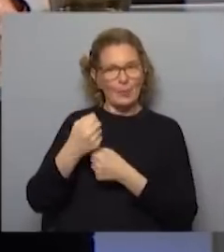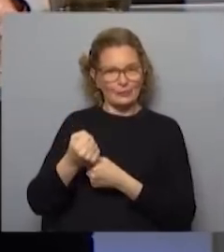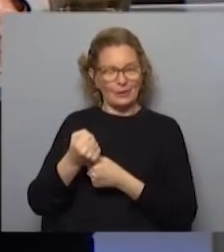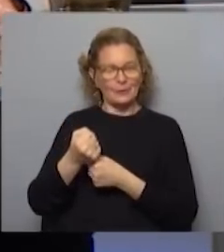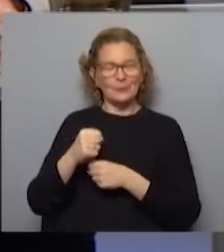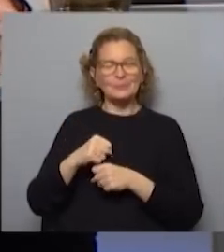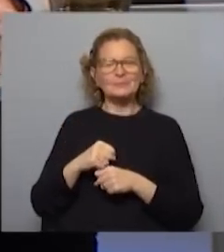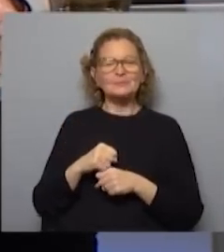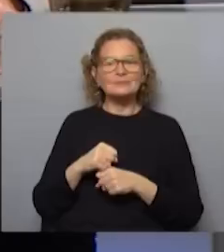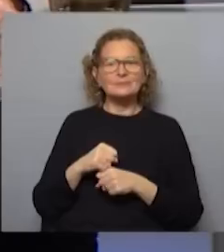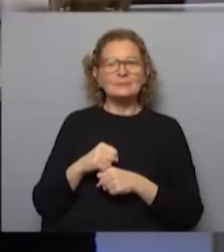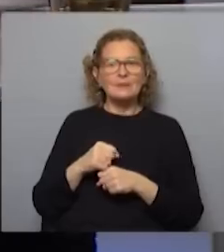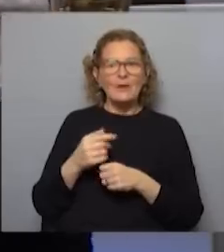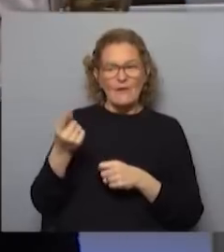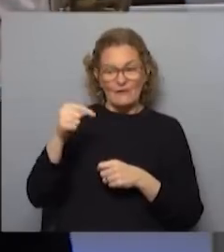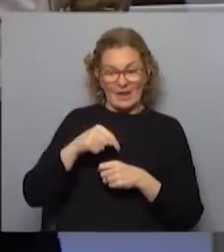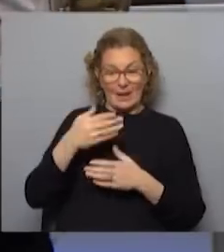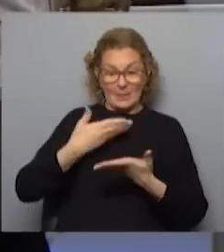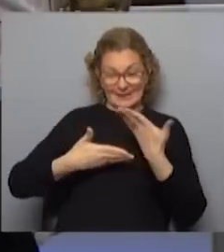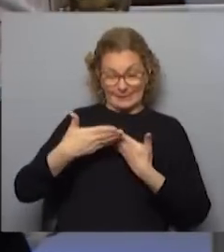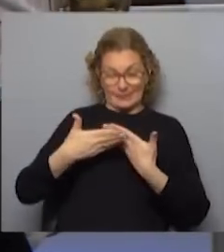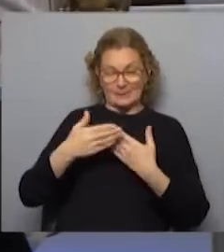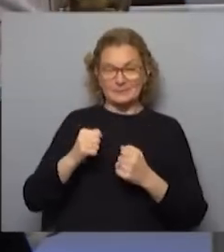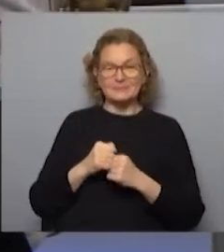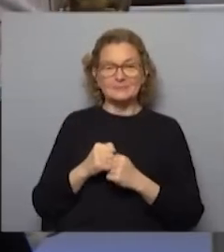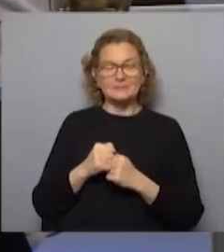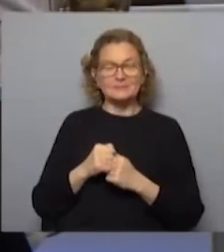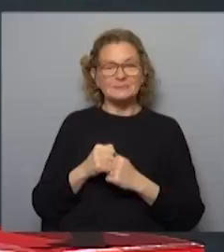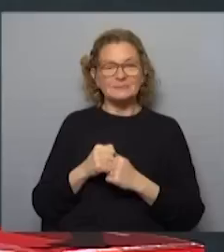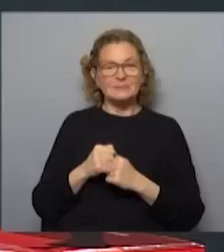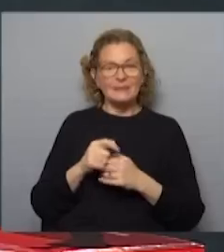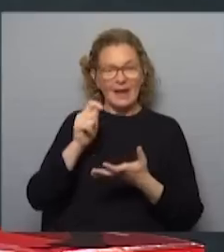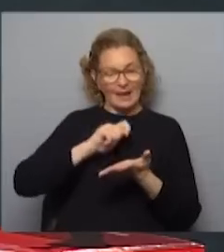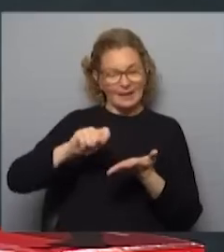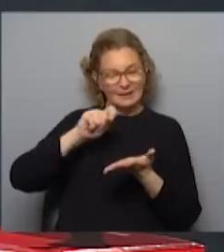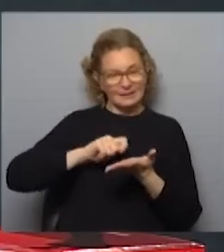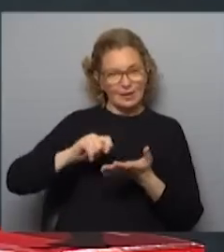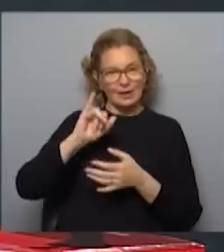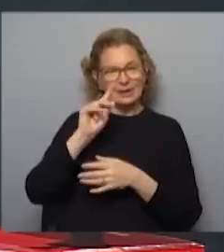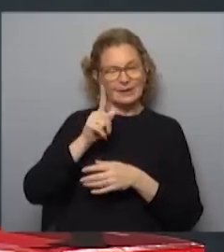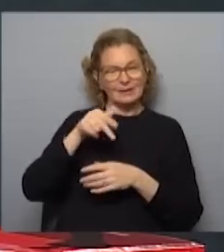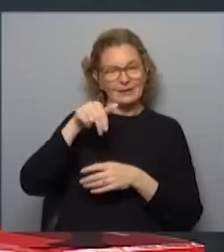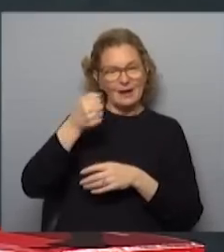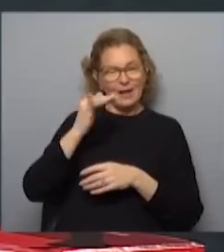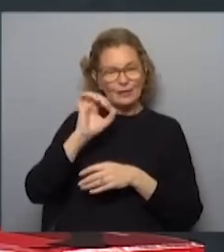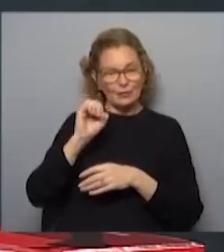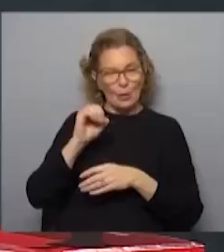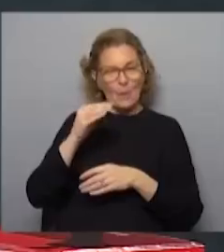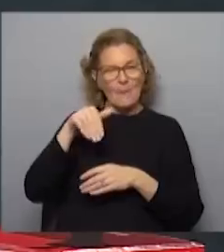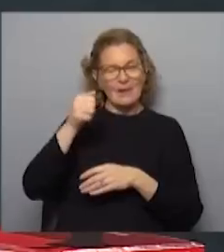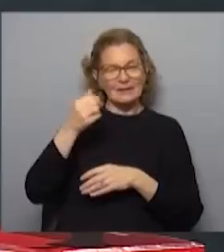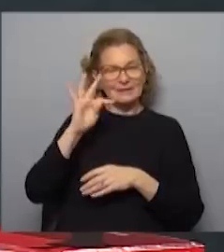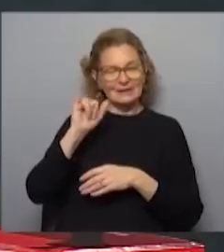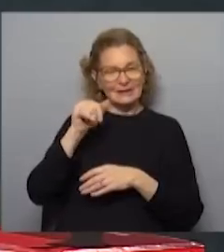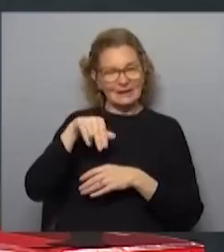letra chica arrimense en participa en Long muy bien el escritor Ignacio Martínez es el responsable del departamento de